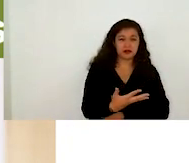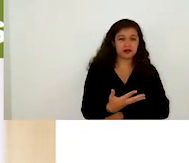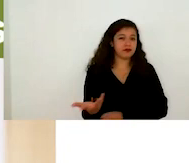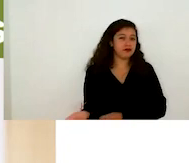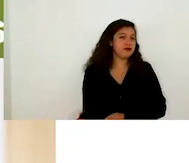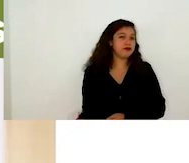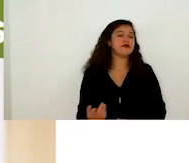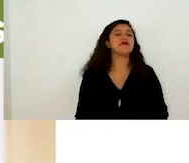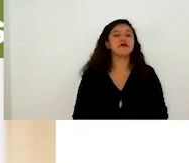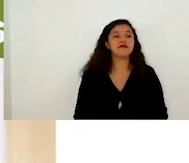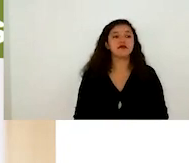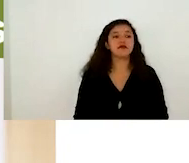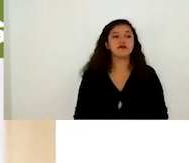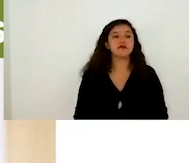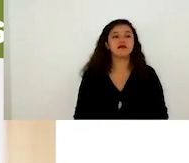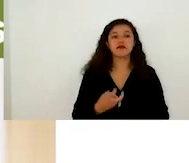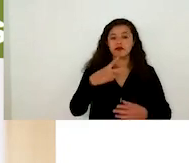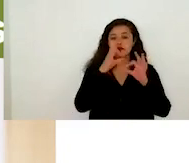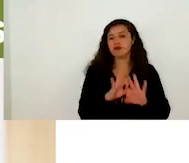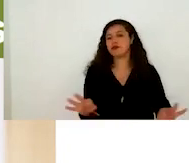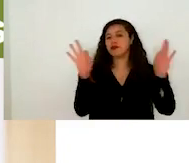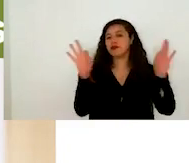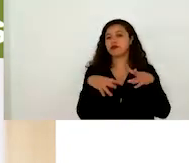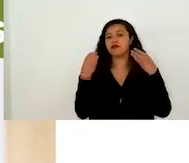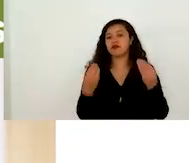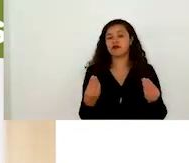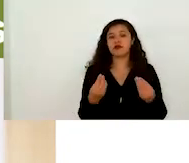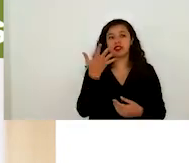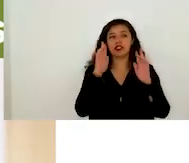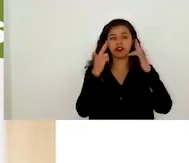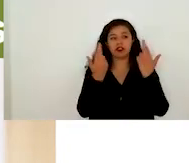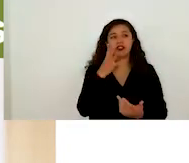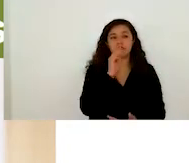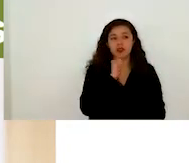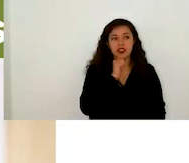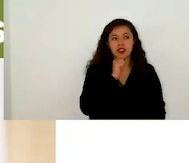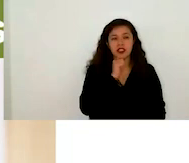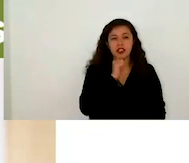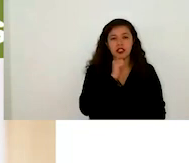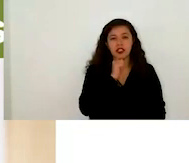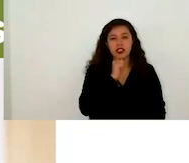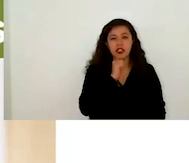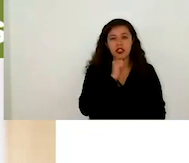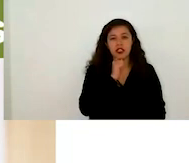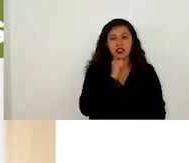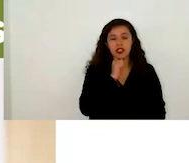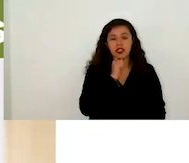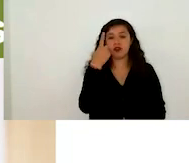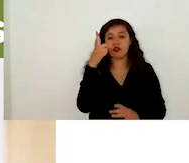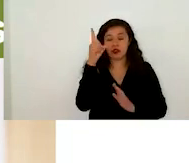es muy importante esto no puede haber más de 5 mínimo al mes mínimo de 22